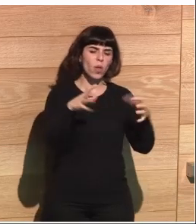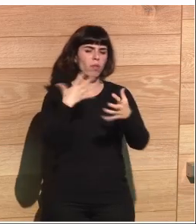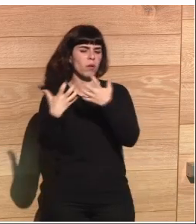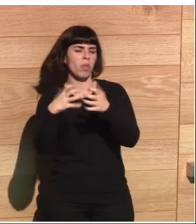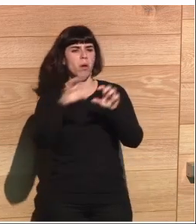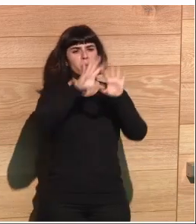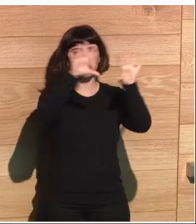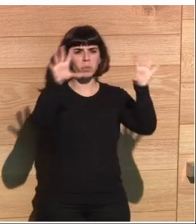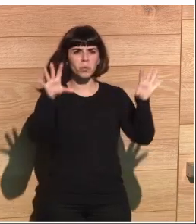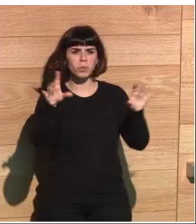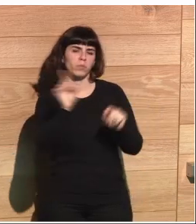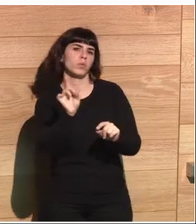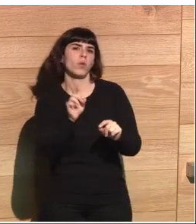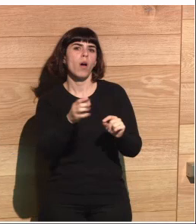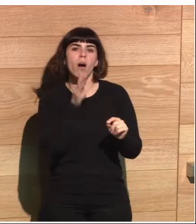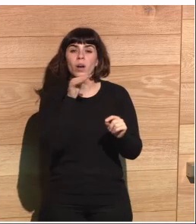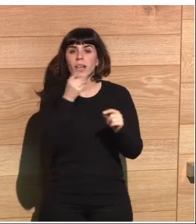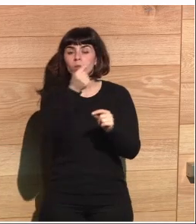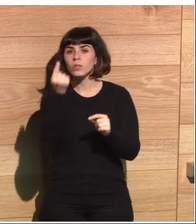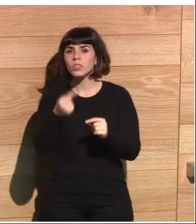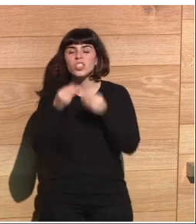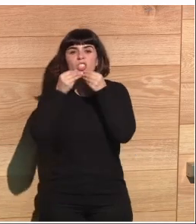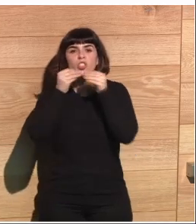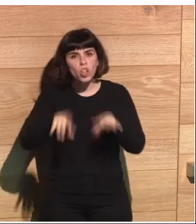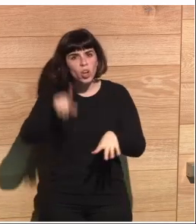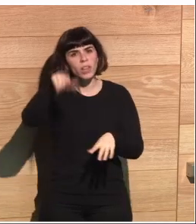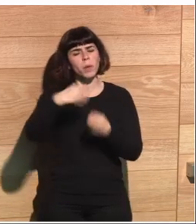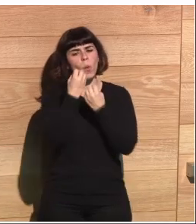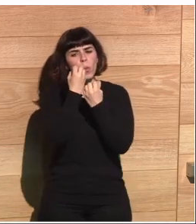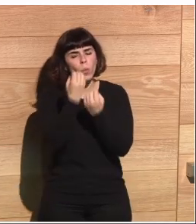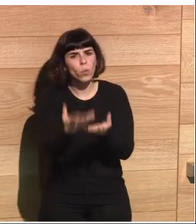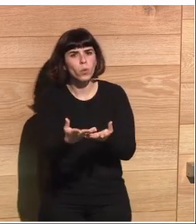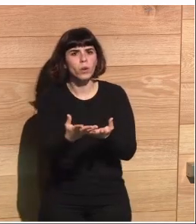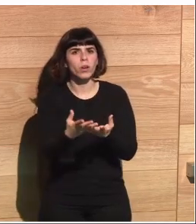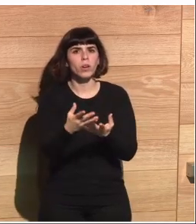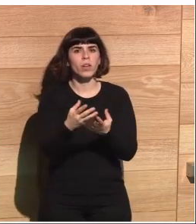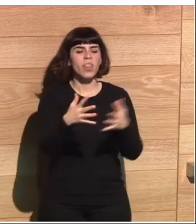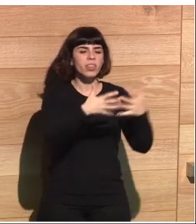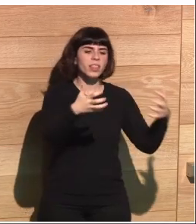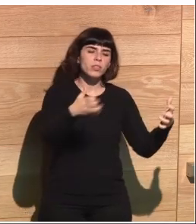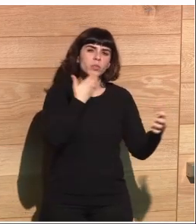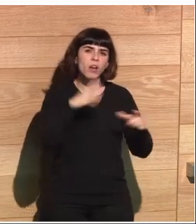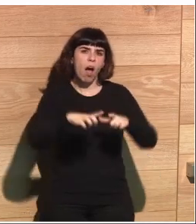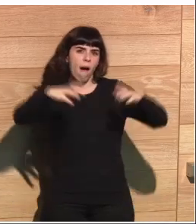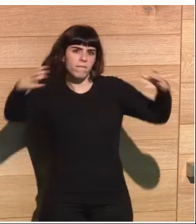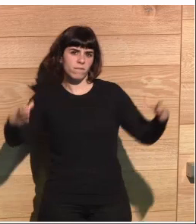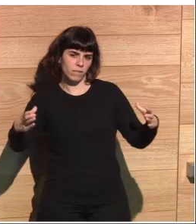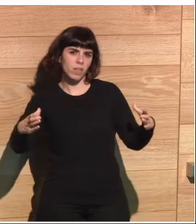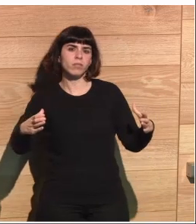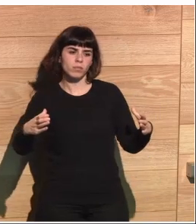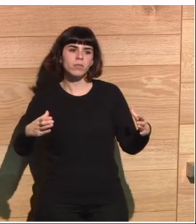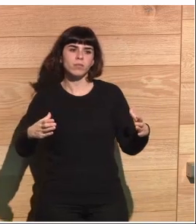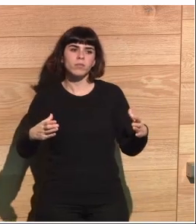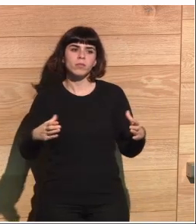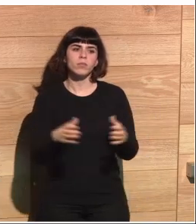ilustraciones nos cuentan historias en sí mismas y nos ayudan pues a expandir el texto, ¿no? Entonces, bueno, la verdad